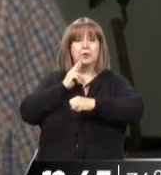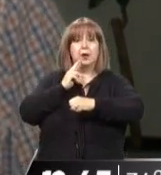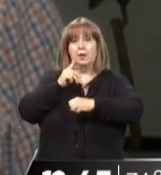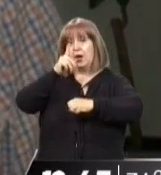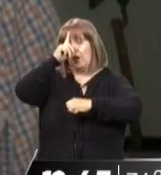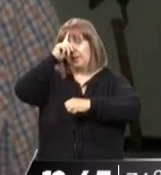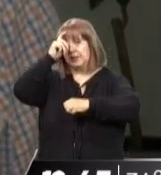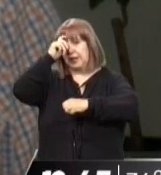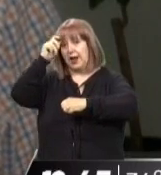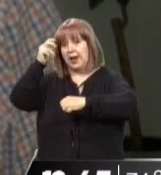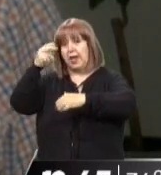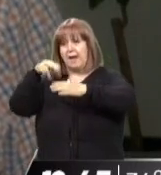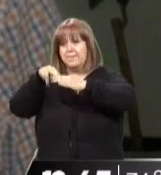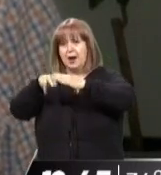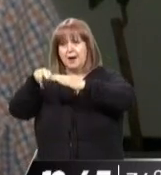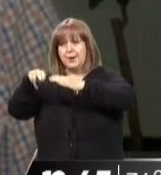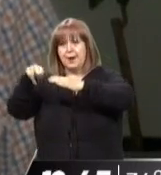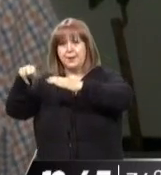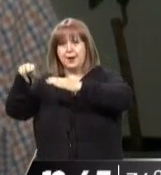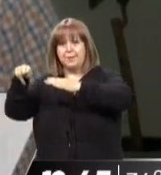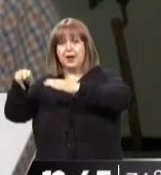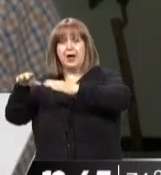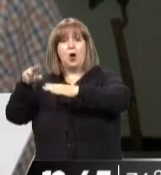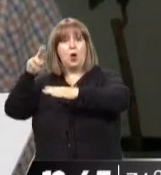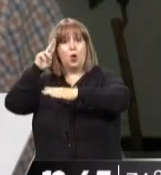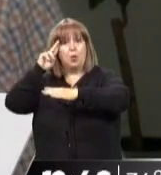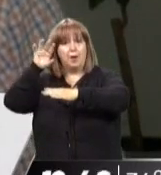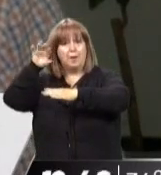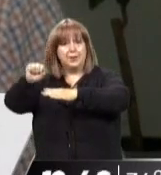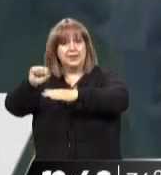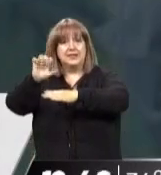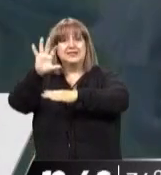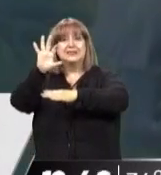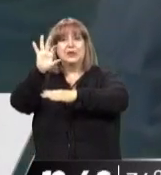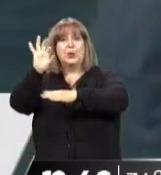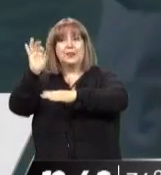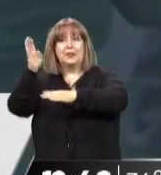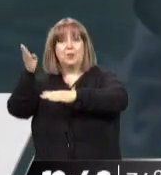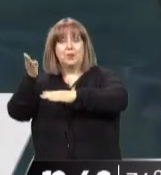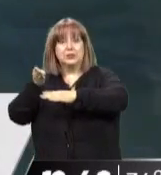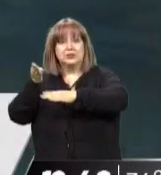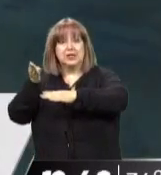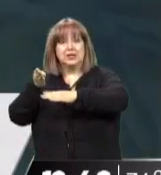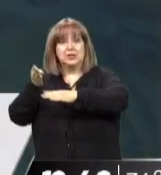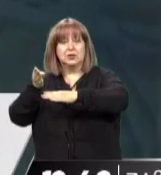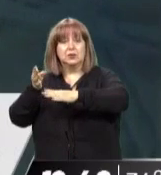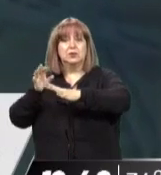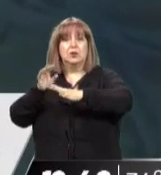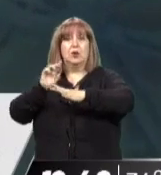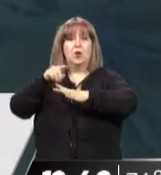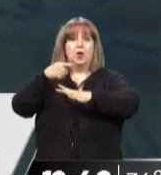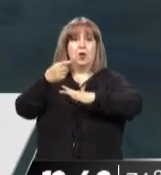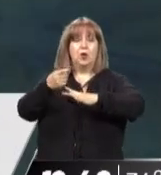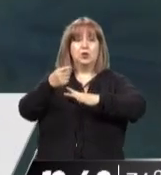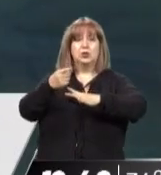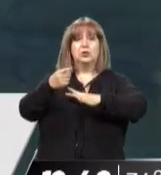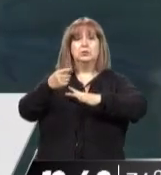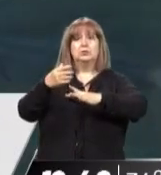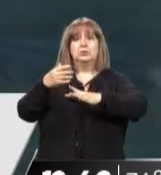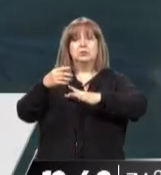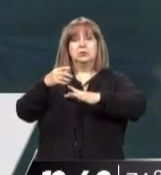común de hasta un 50% de lo que veníamos teniendo, con una ocupación promedio del 30% de la